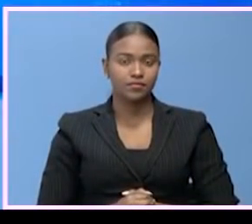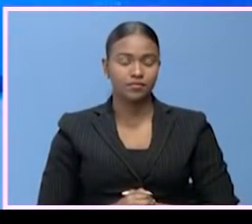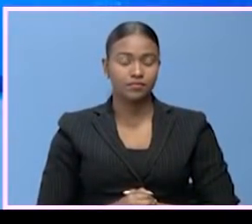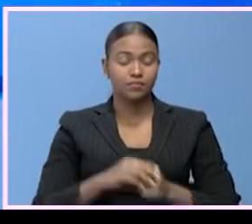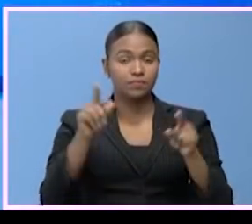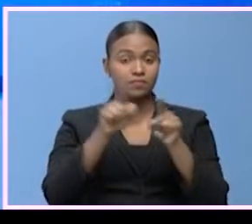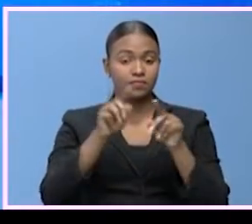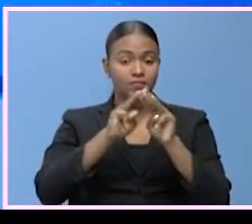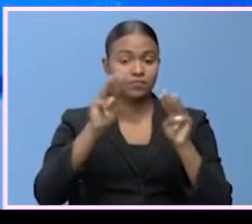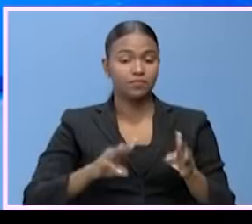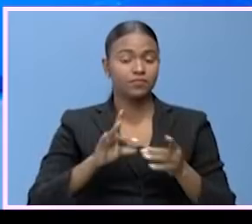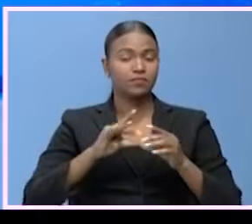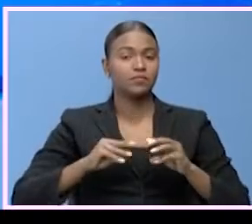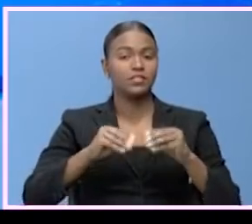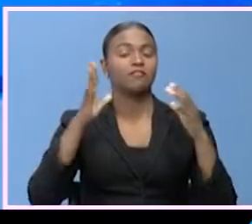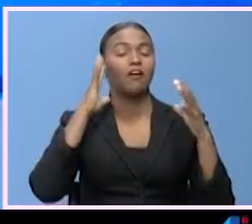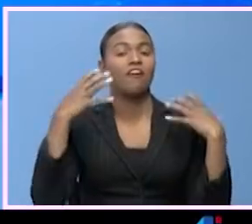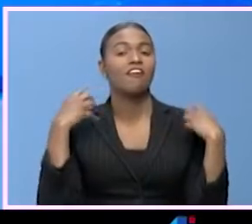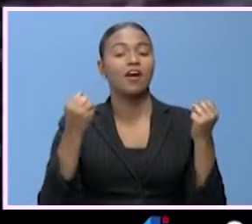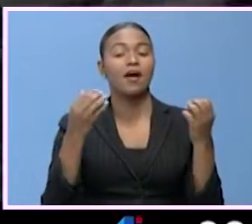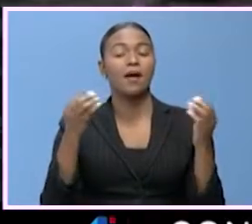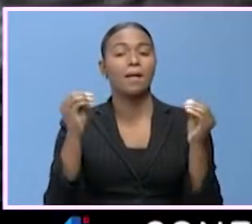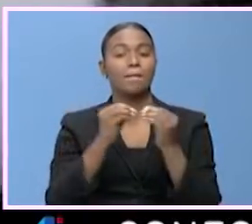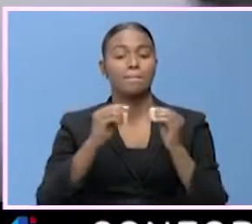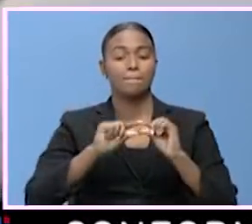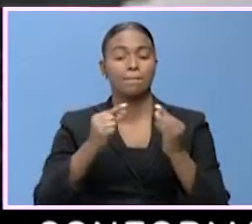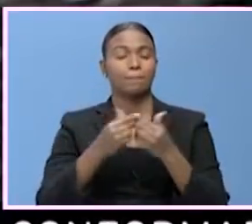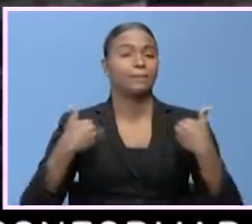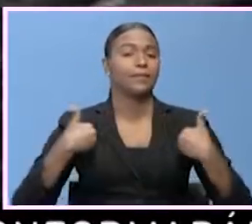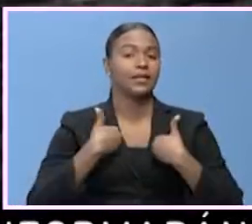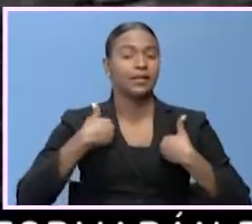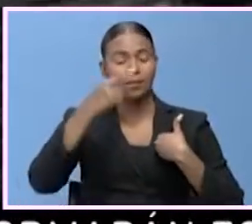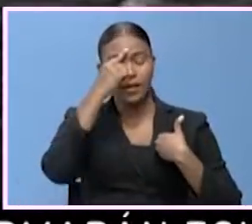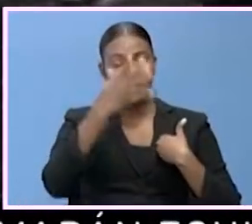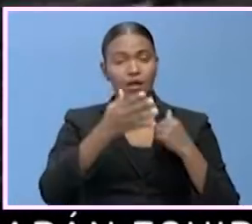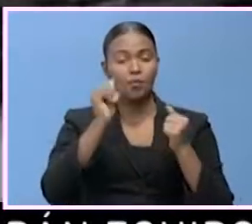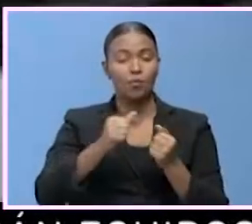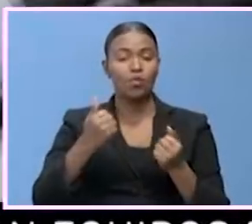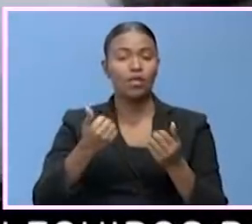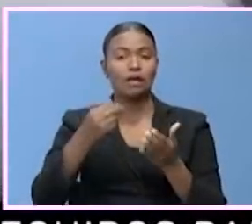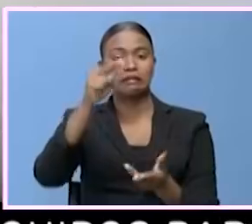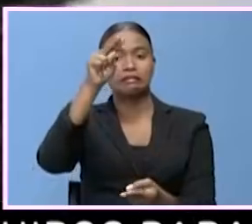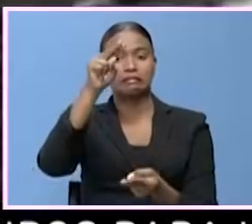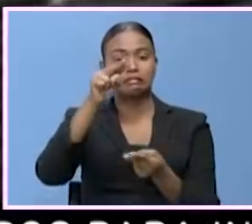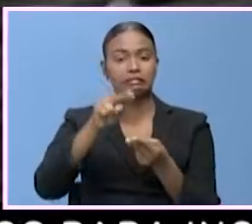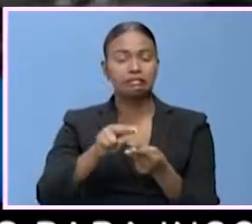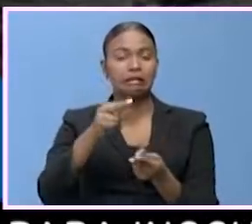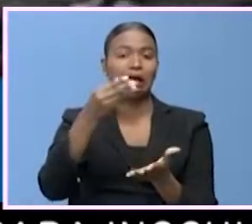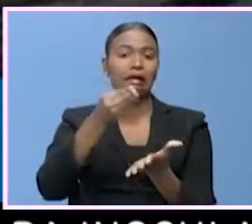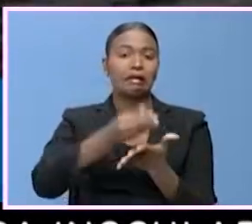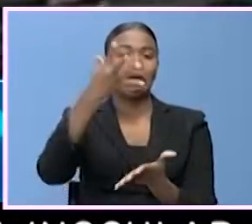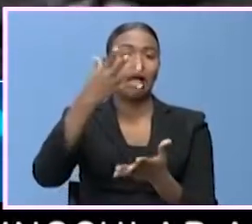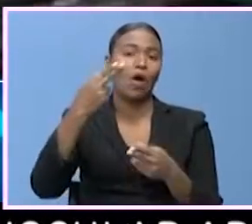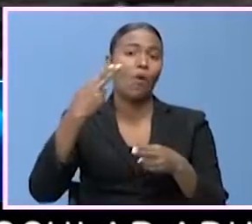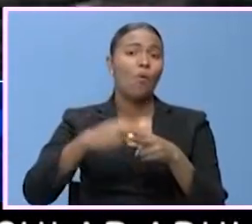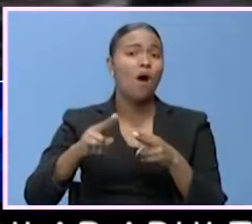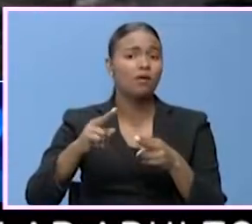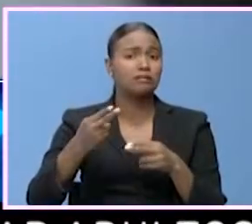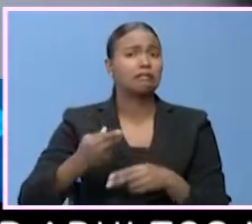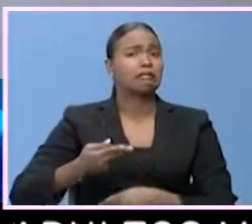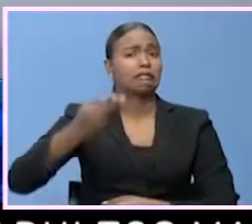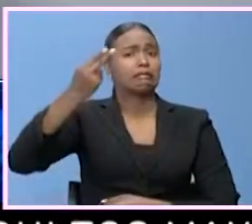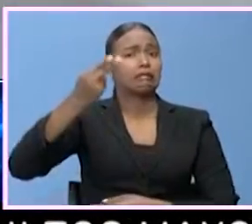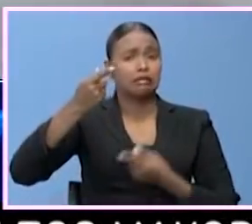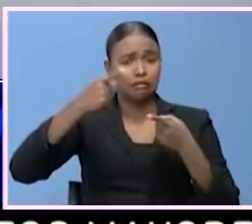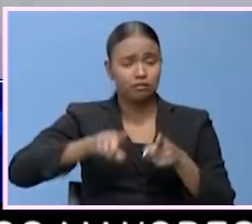El Ministerio de Agricultura fortalecerá el sector avícola para de esta manera armonizar los precios del huevo, que se han visto afectados